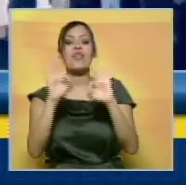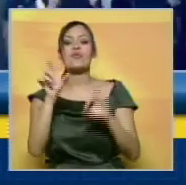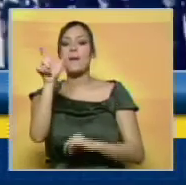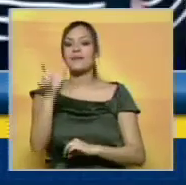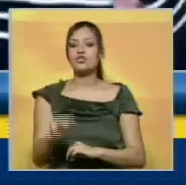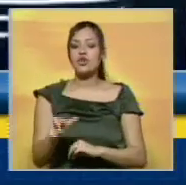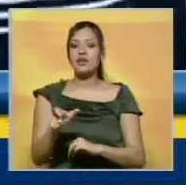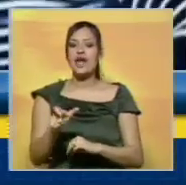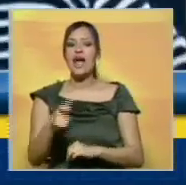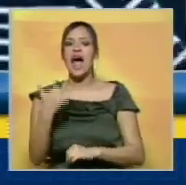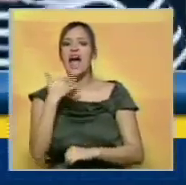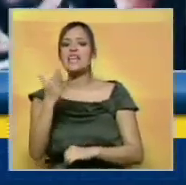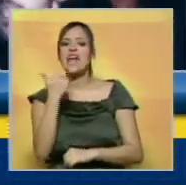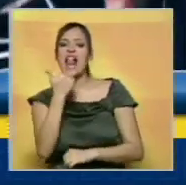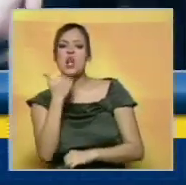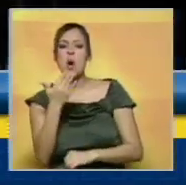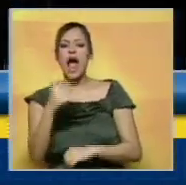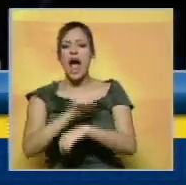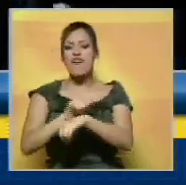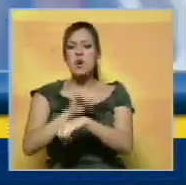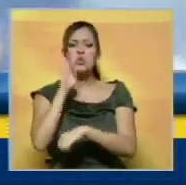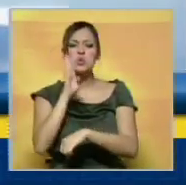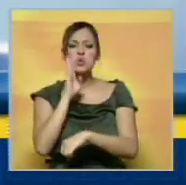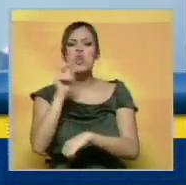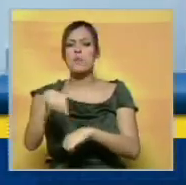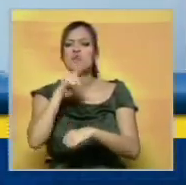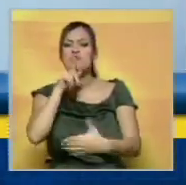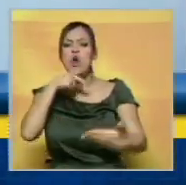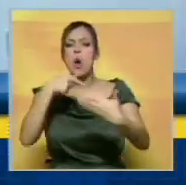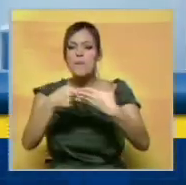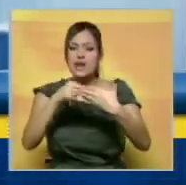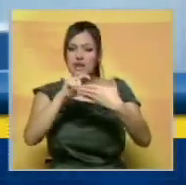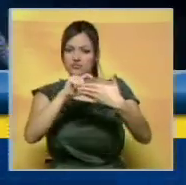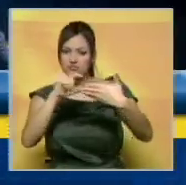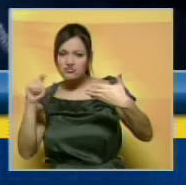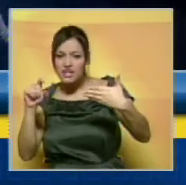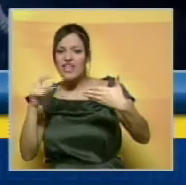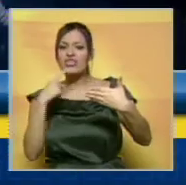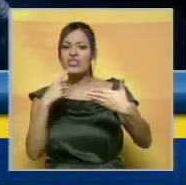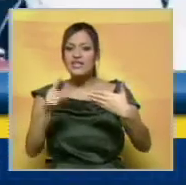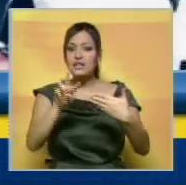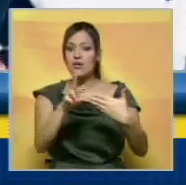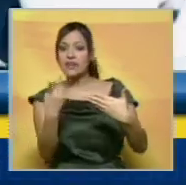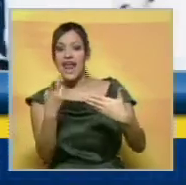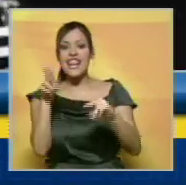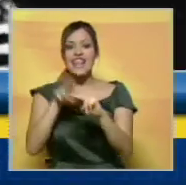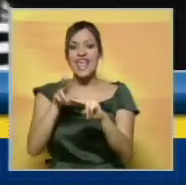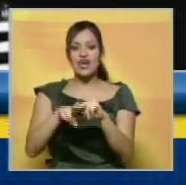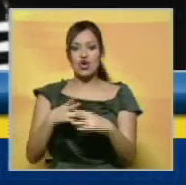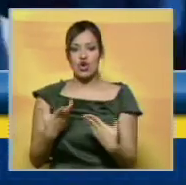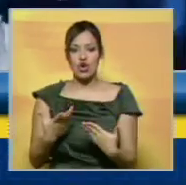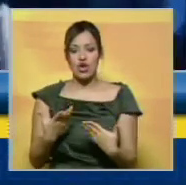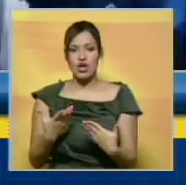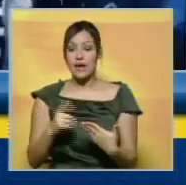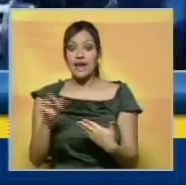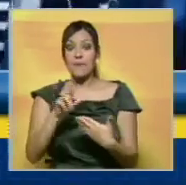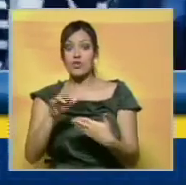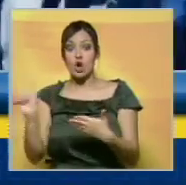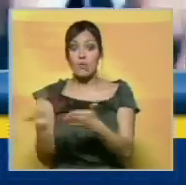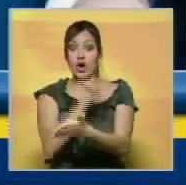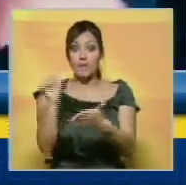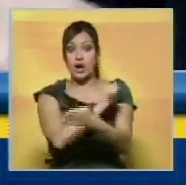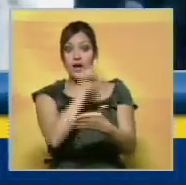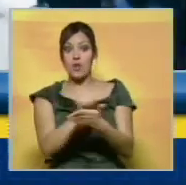meta con jabón sucio". Y luego agregó una etiqueta con una variación de la palabra negro. Ella rápidamente borró el comentario